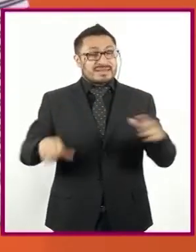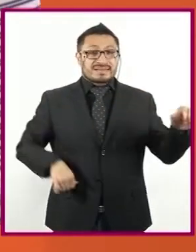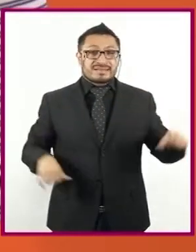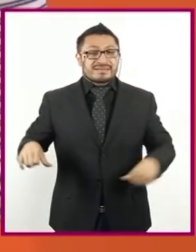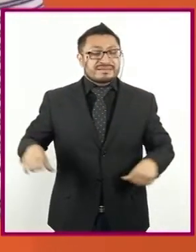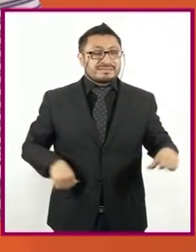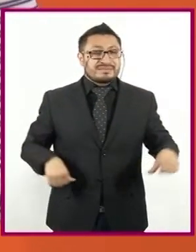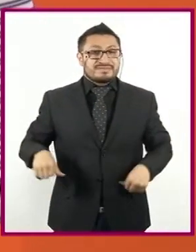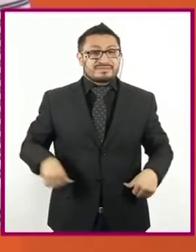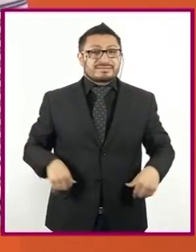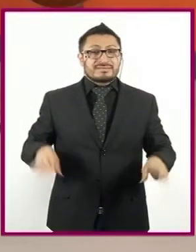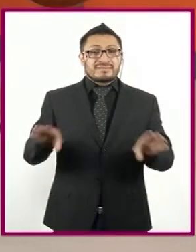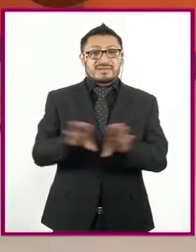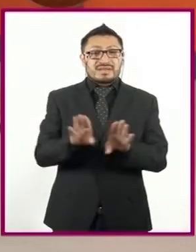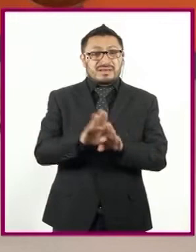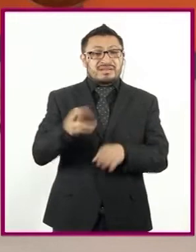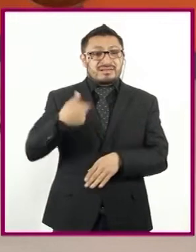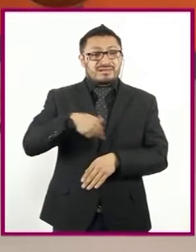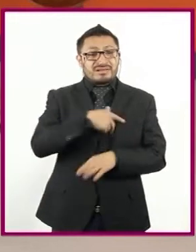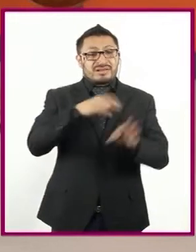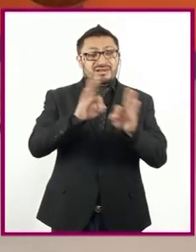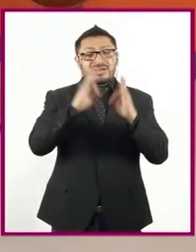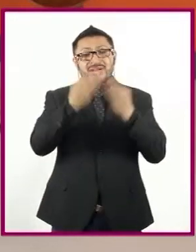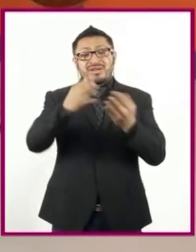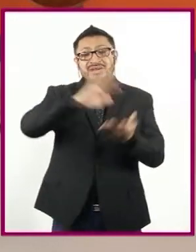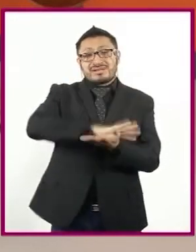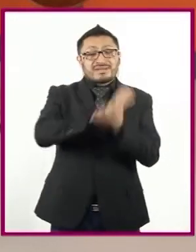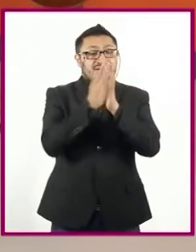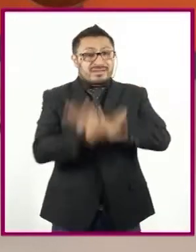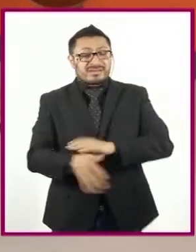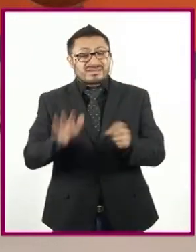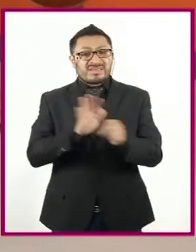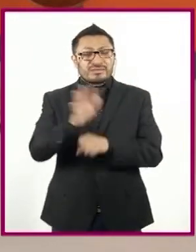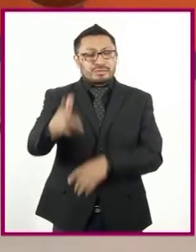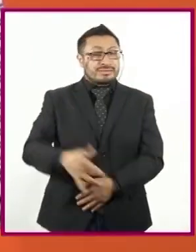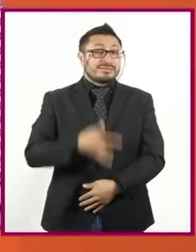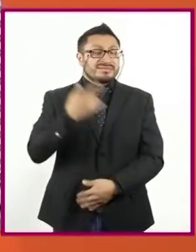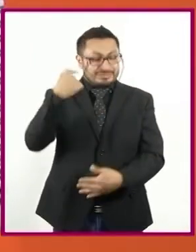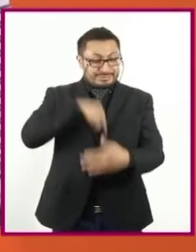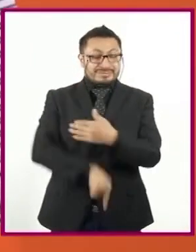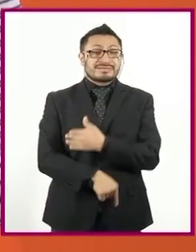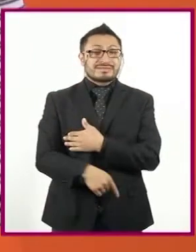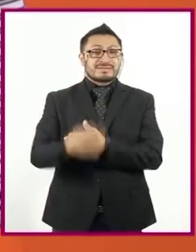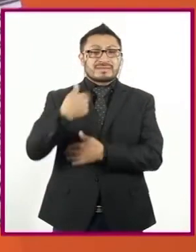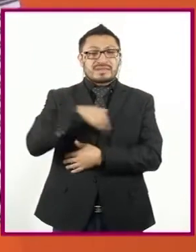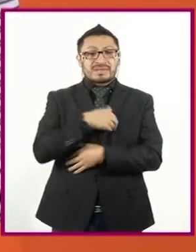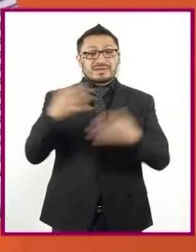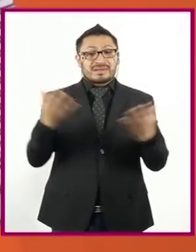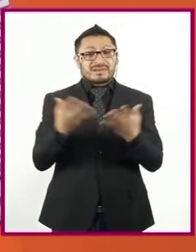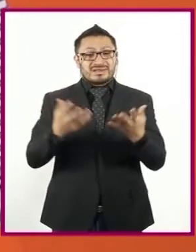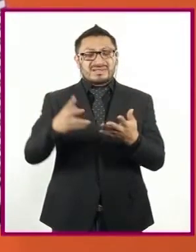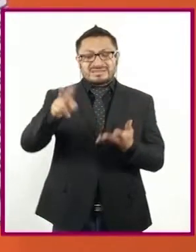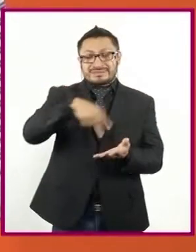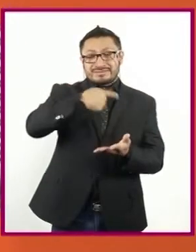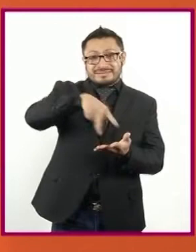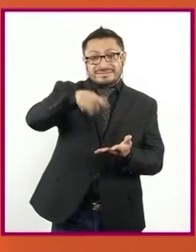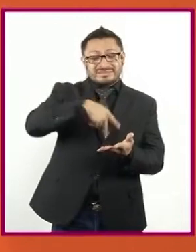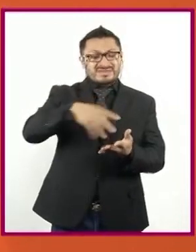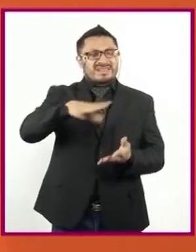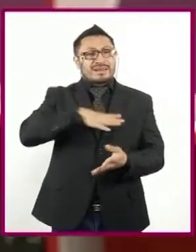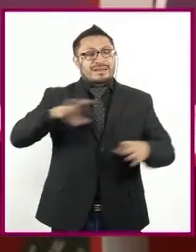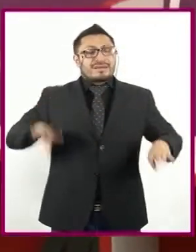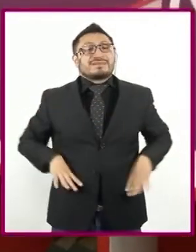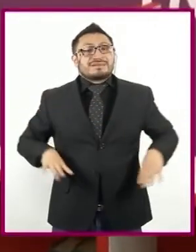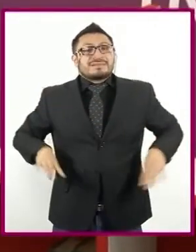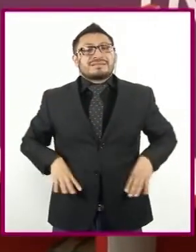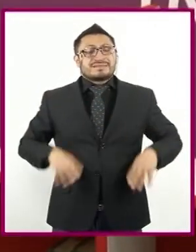actividad, como forma de transformar lo que sentimos. Realizaremos un tótem artístico que contenga elementos que